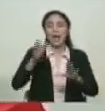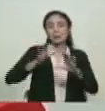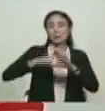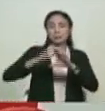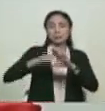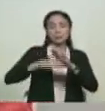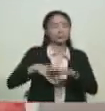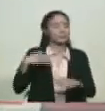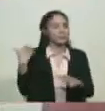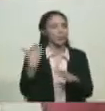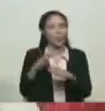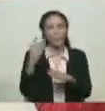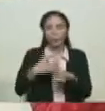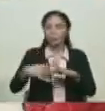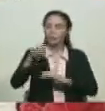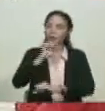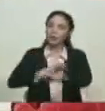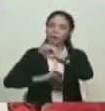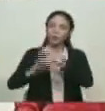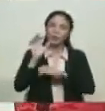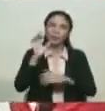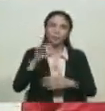mil veces defenderá la dignidad.